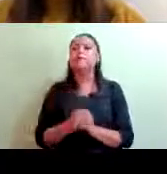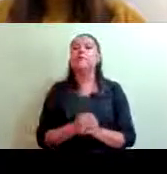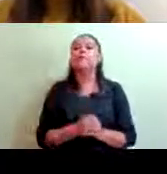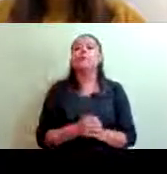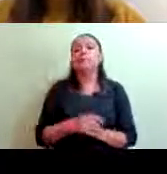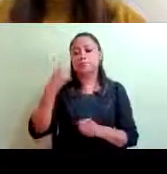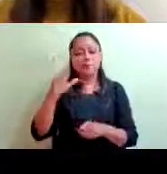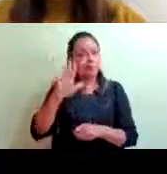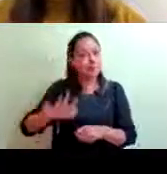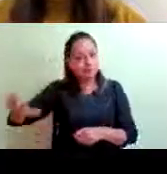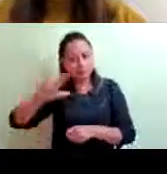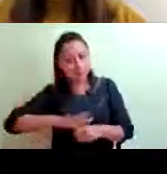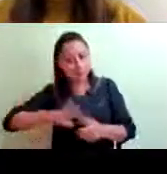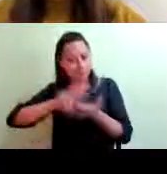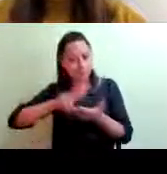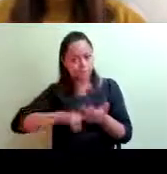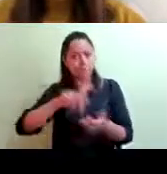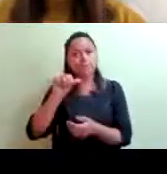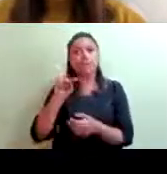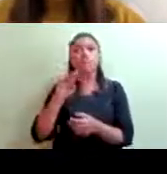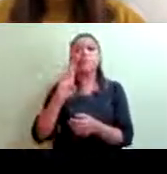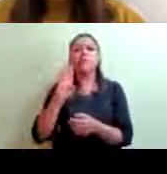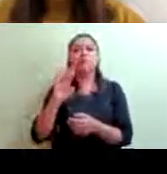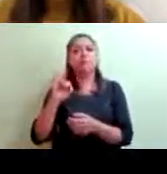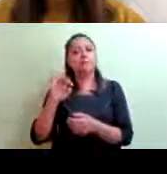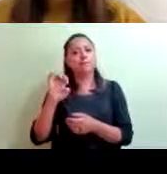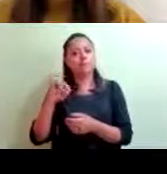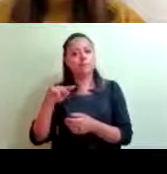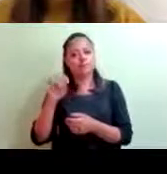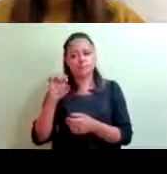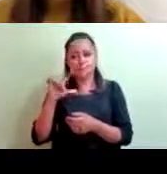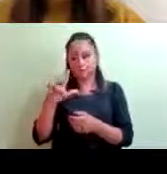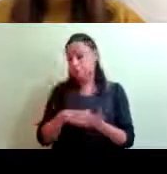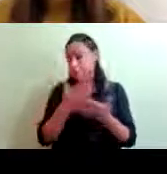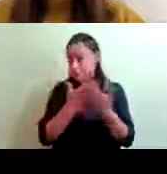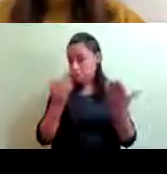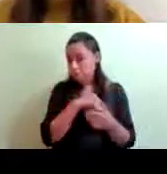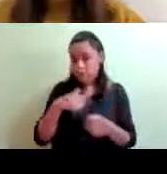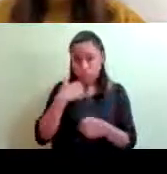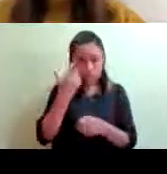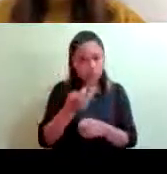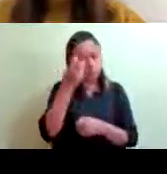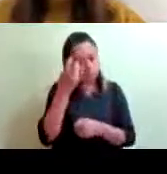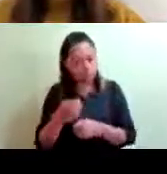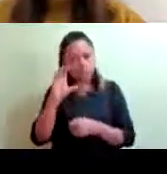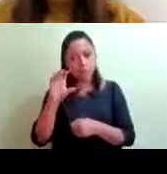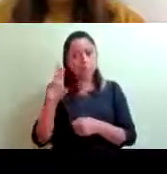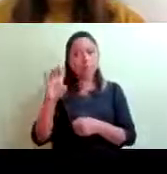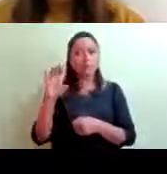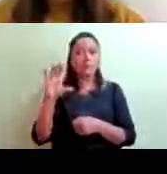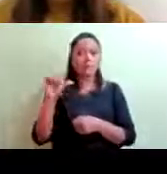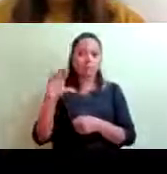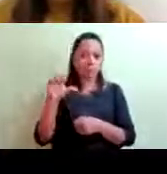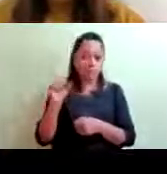lo que nosotros queremos es este manejo con estas cuencas de manera integral. Acciones sostenibles para las cuencas del Magdalena, la cuenca